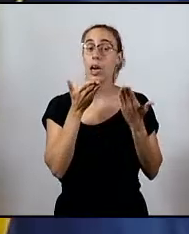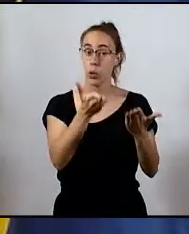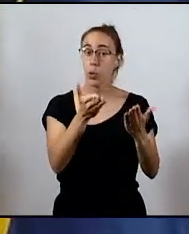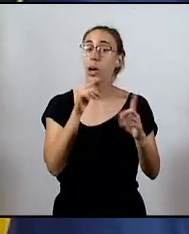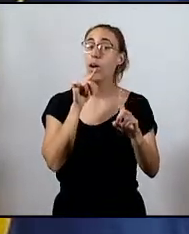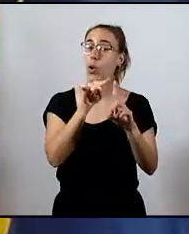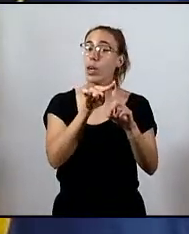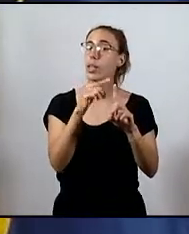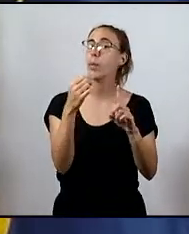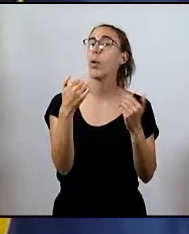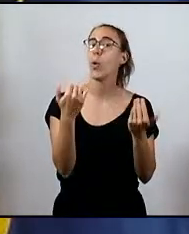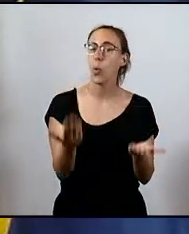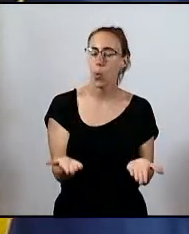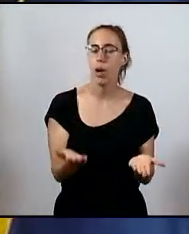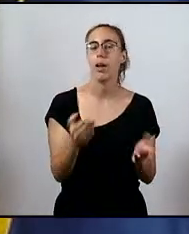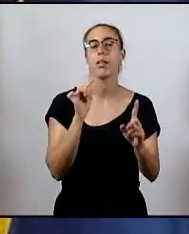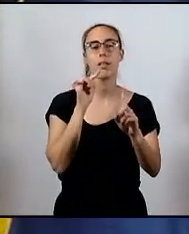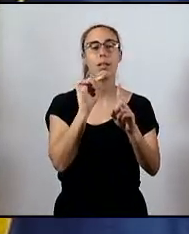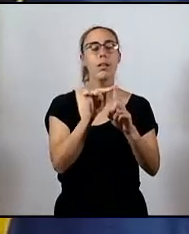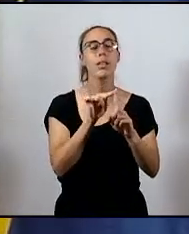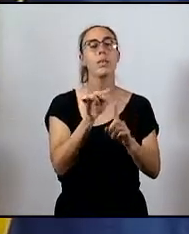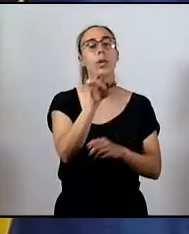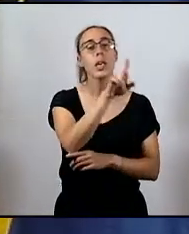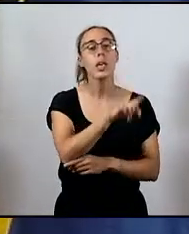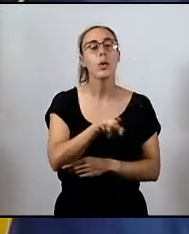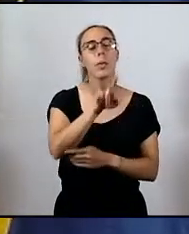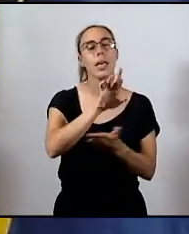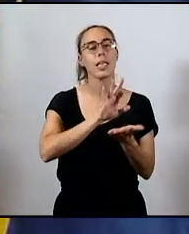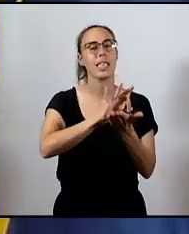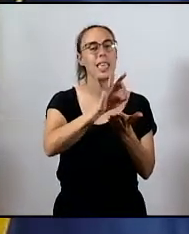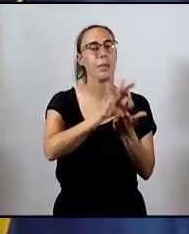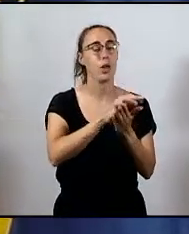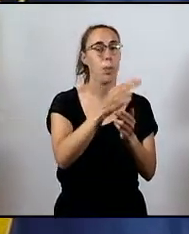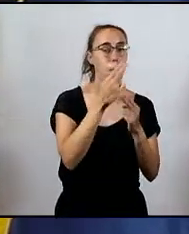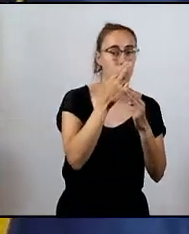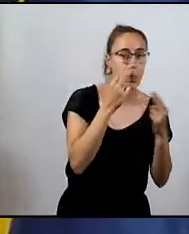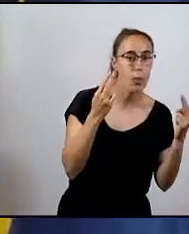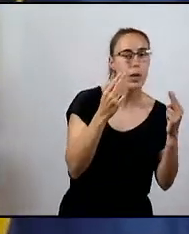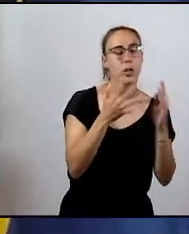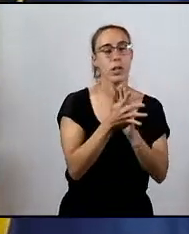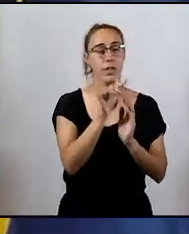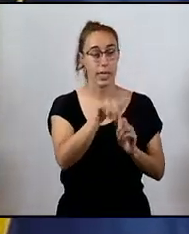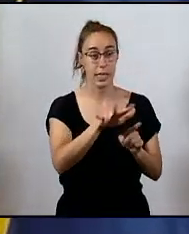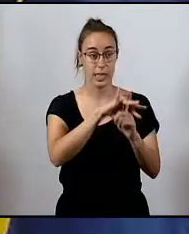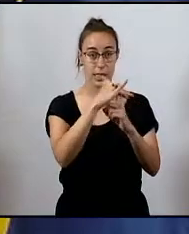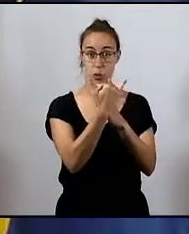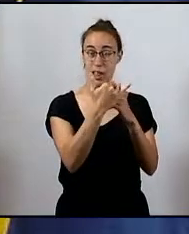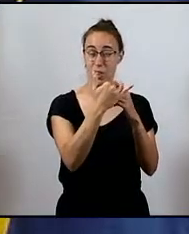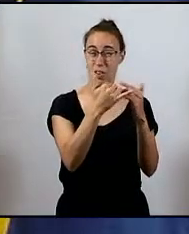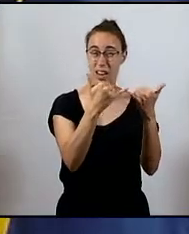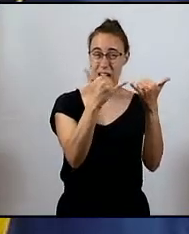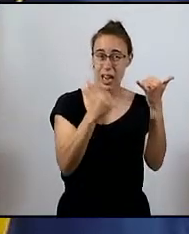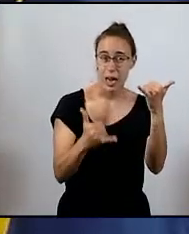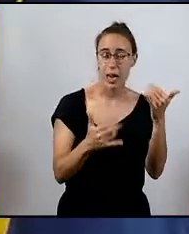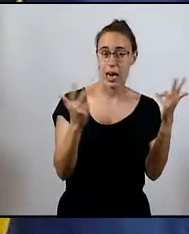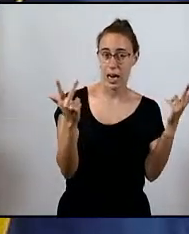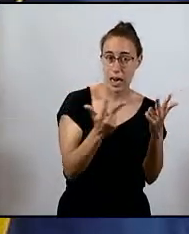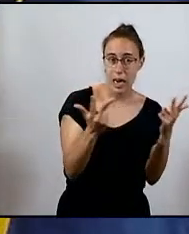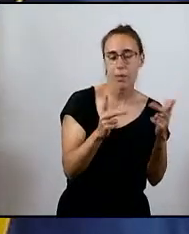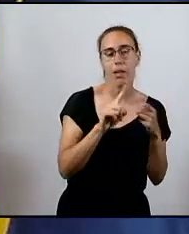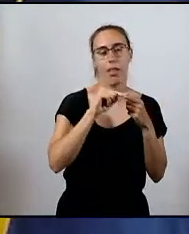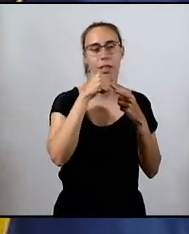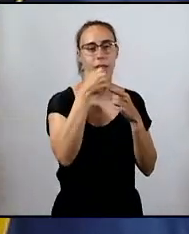para garantizar y restablecer los servicios públicos durante y después de estas situaciones de emergencia. El presupuesto